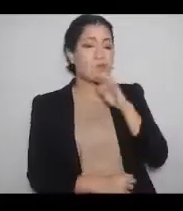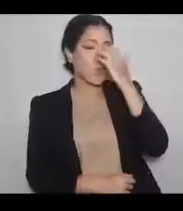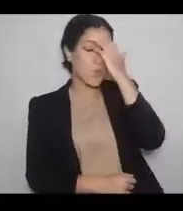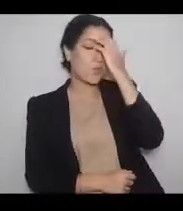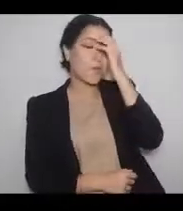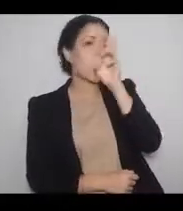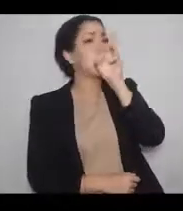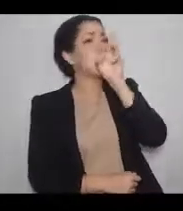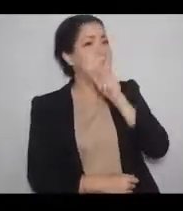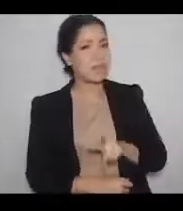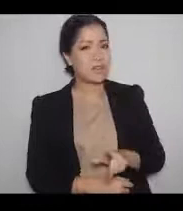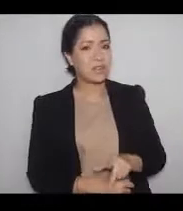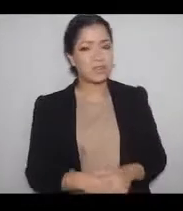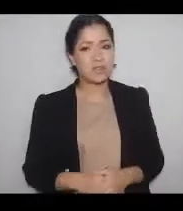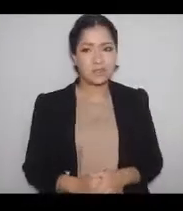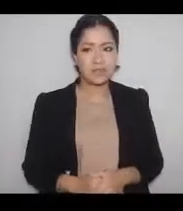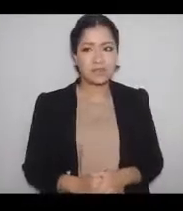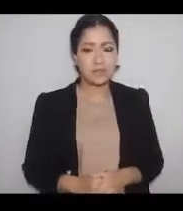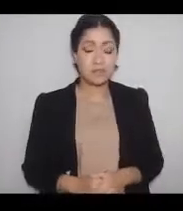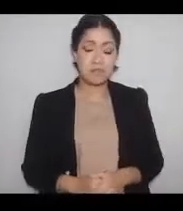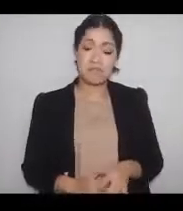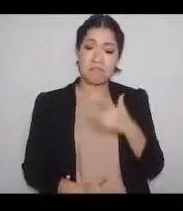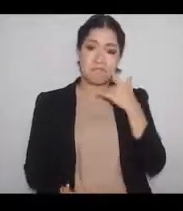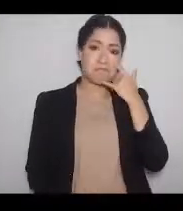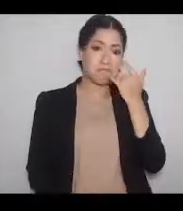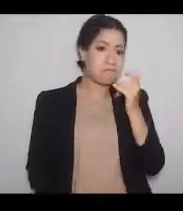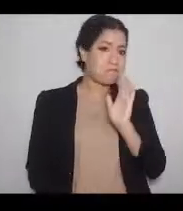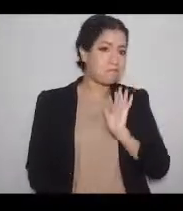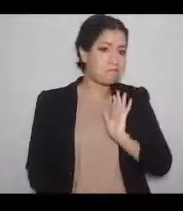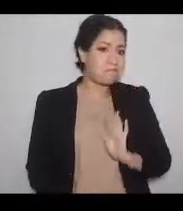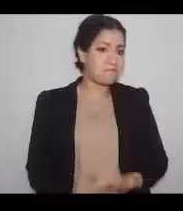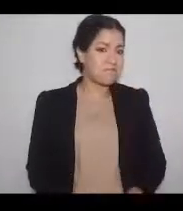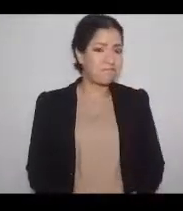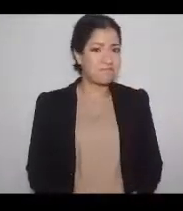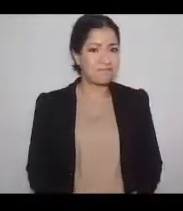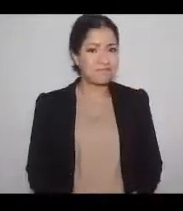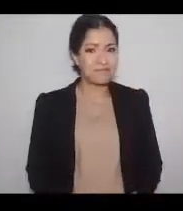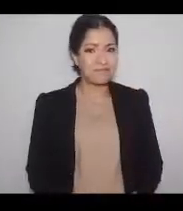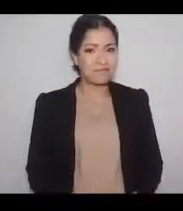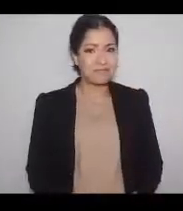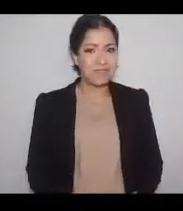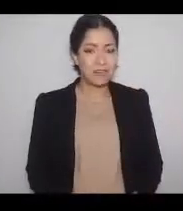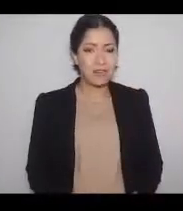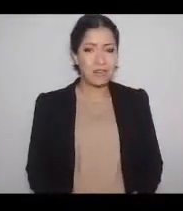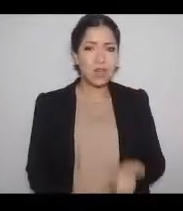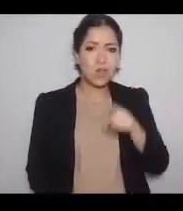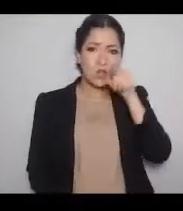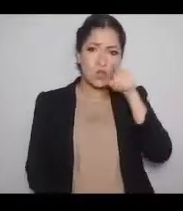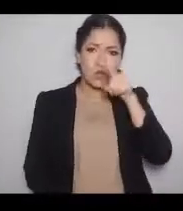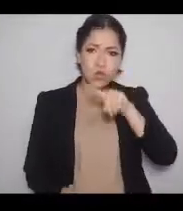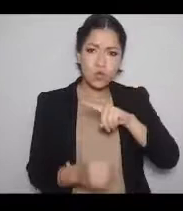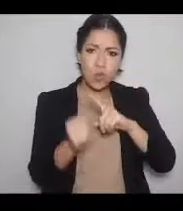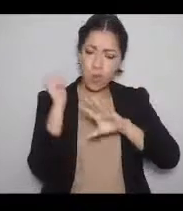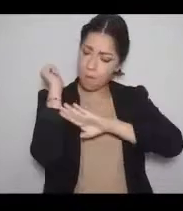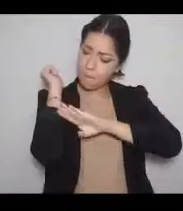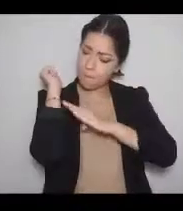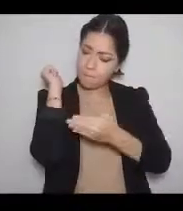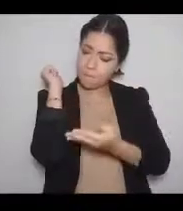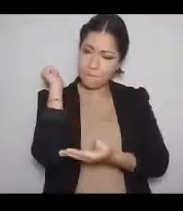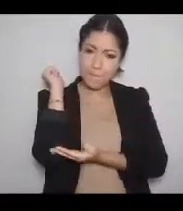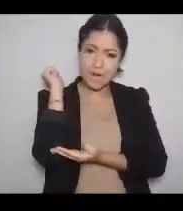Estuviste en su vientre y te queda más lejos que la órbita de los planetas.